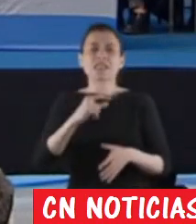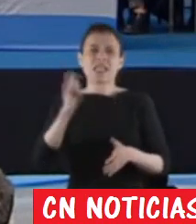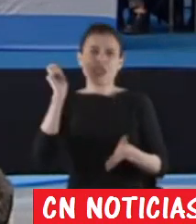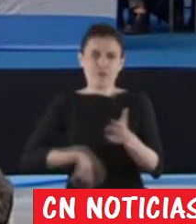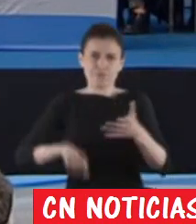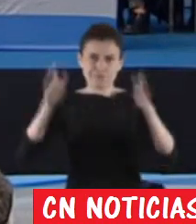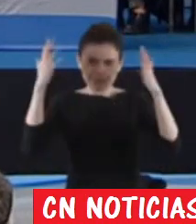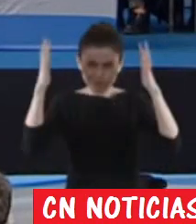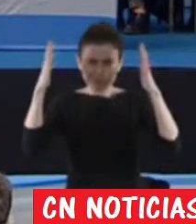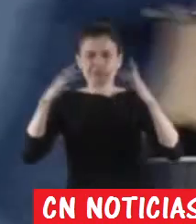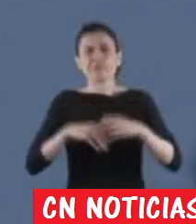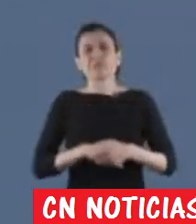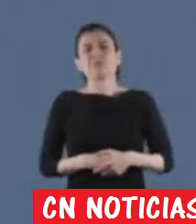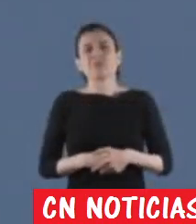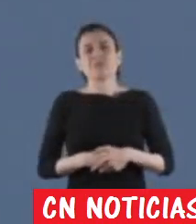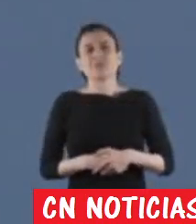Kicillof.